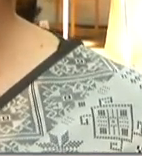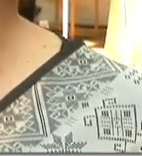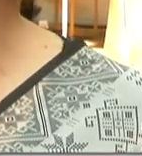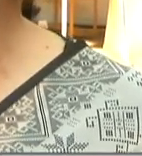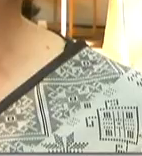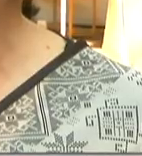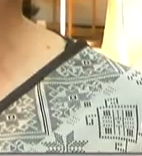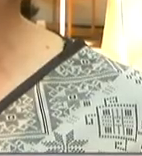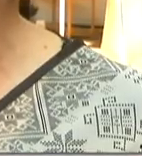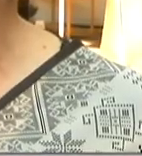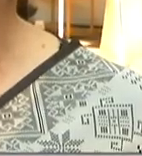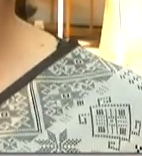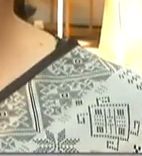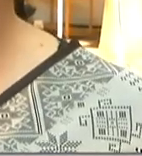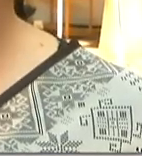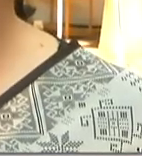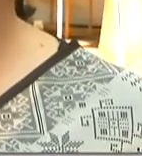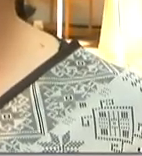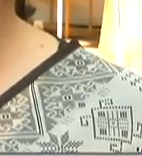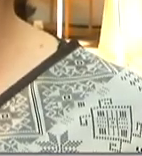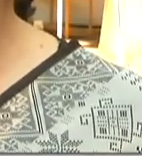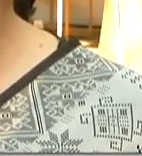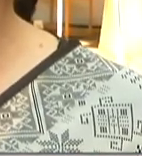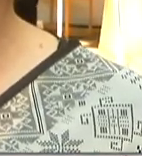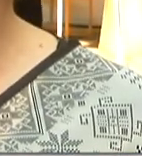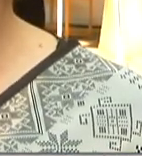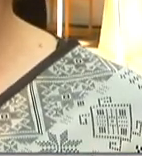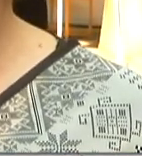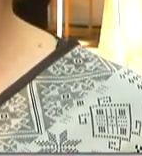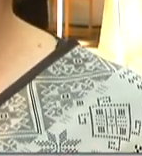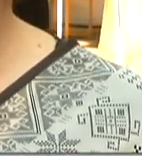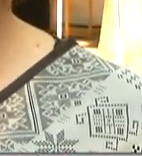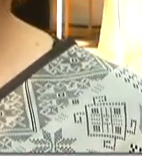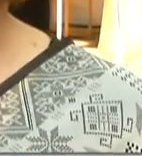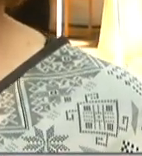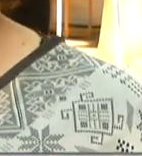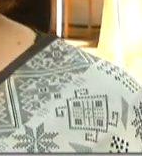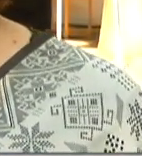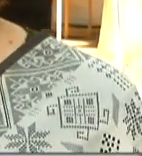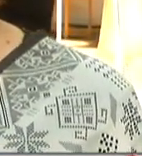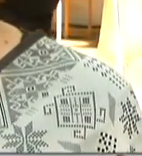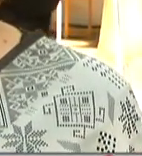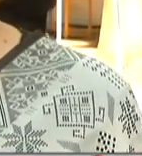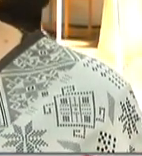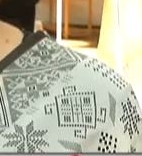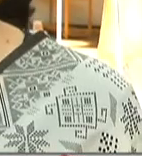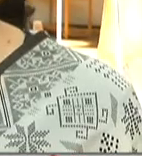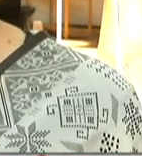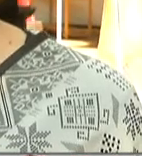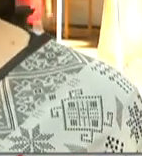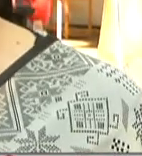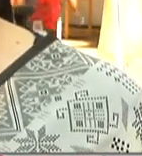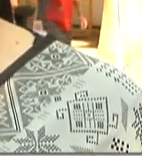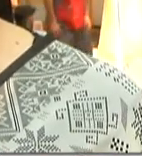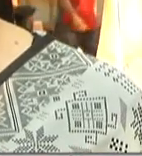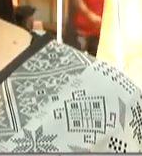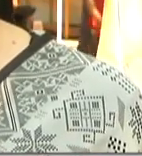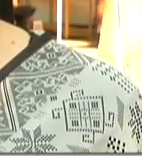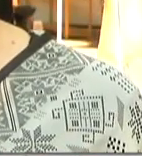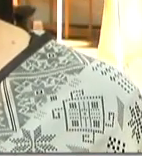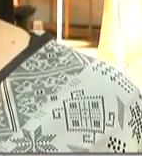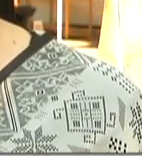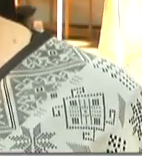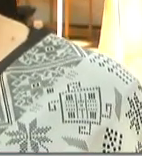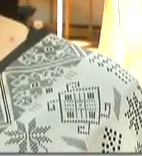que enarbola el movimiento de la cocina peruana. Cocinero que no comparte su cocina, cocinero